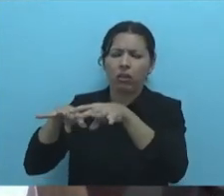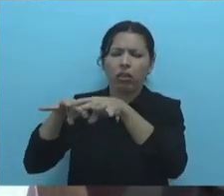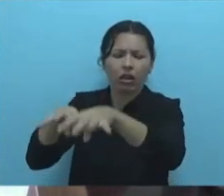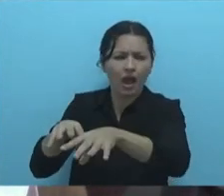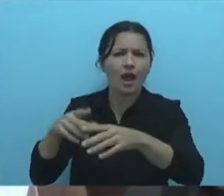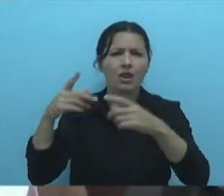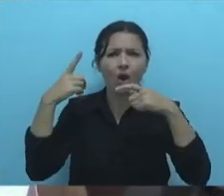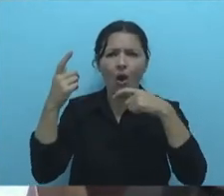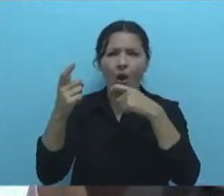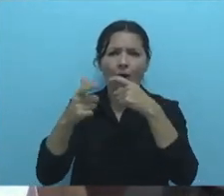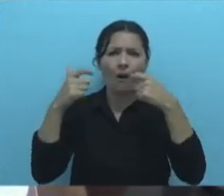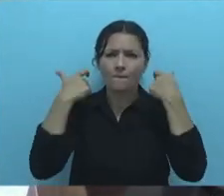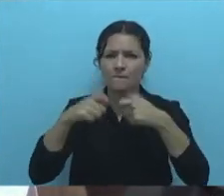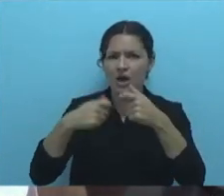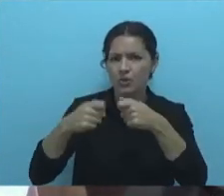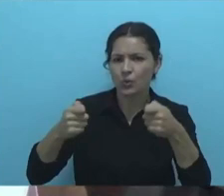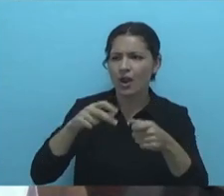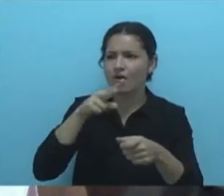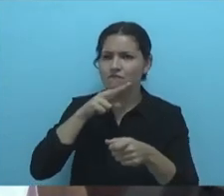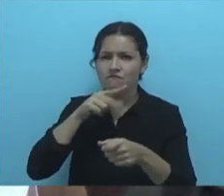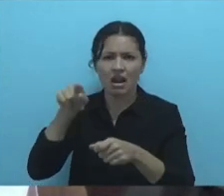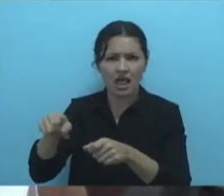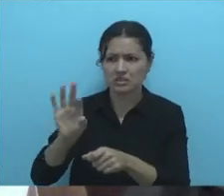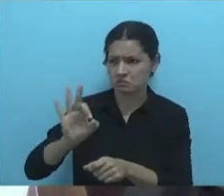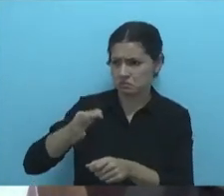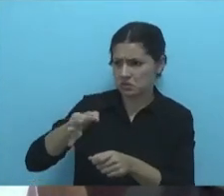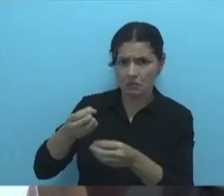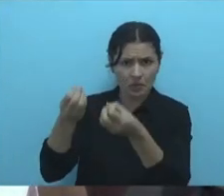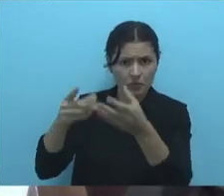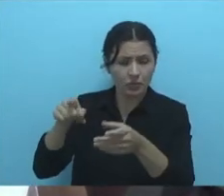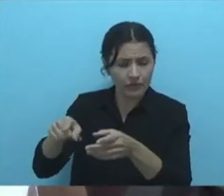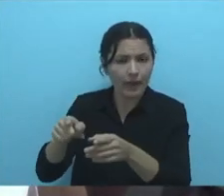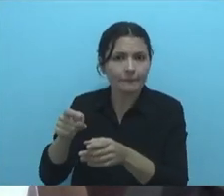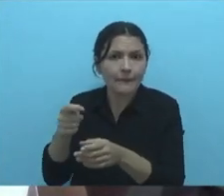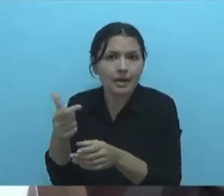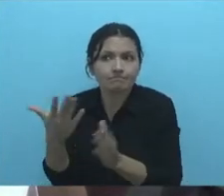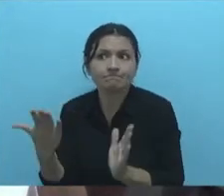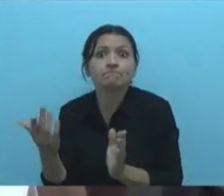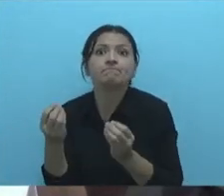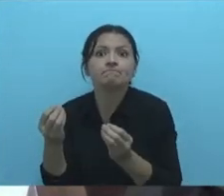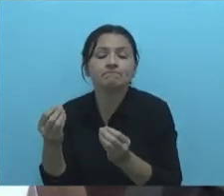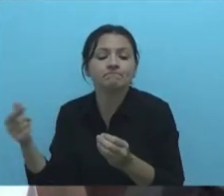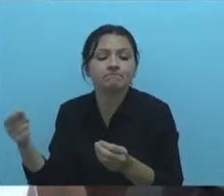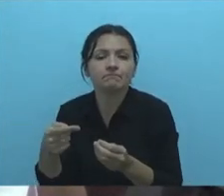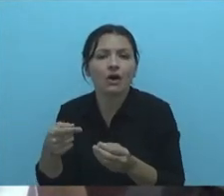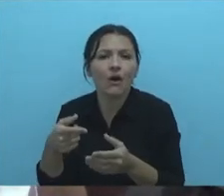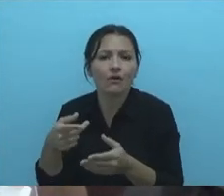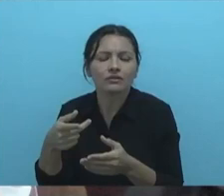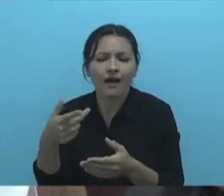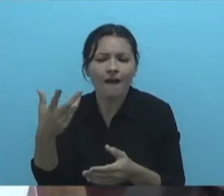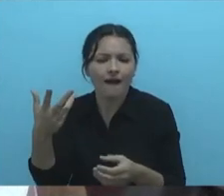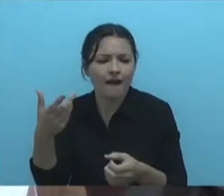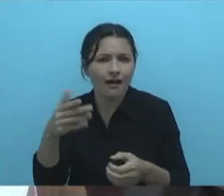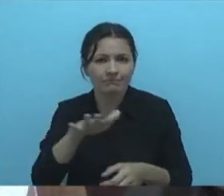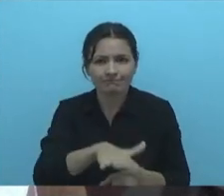sea que la tenía no tenían en claro pero asesinaron de la manera más cruel a Lucio el proyecto que yo ingresé hace